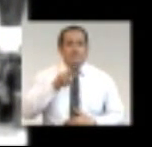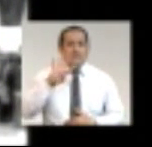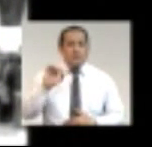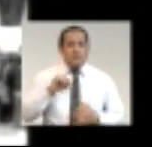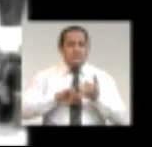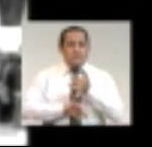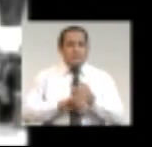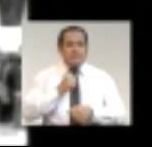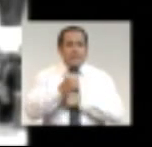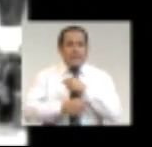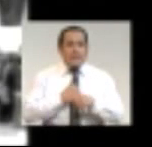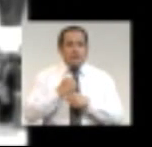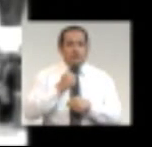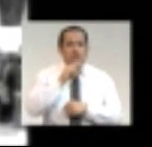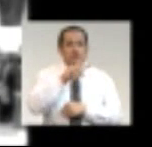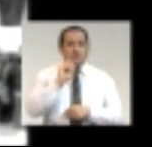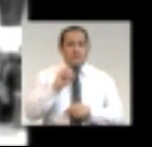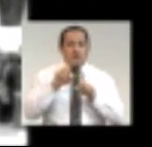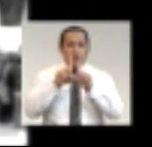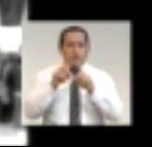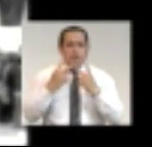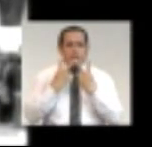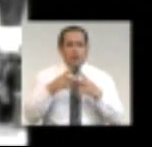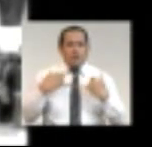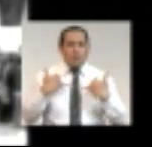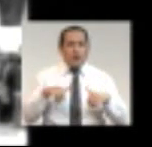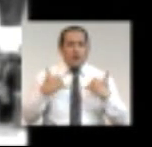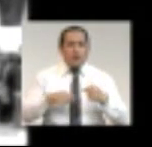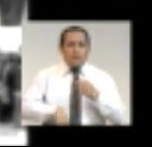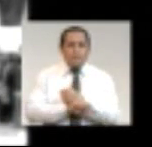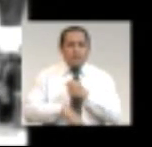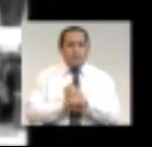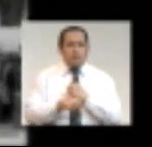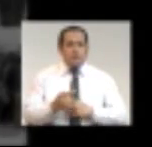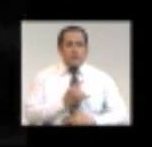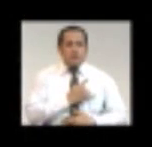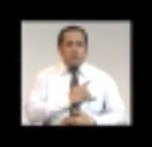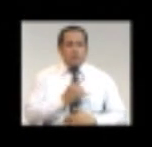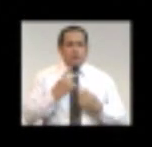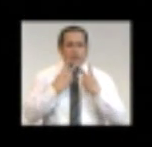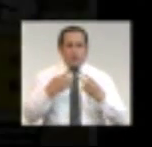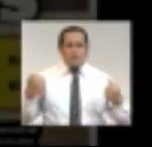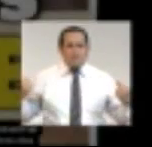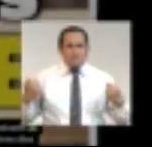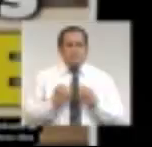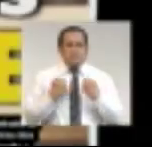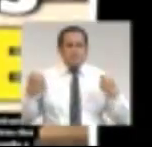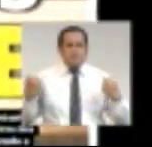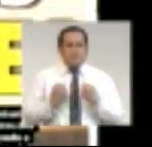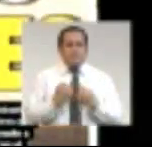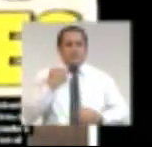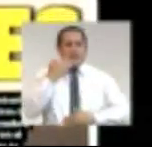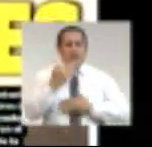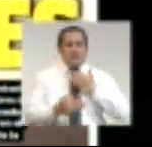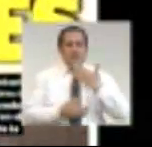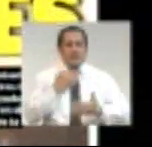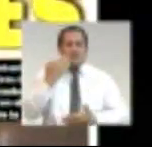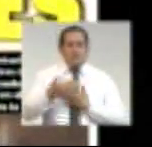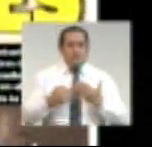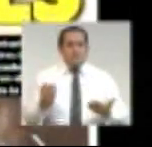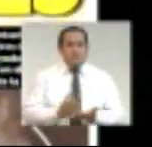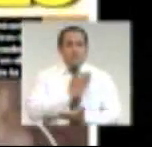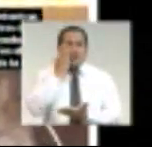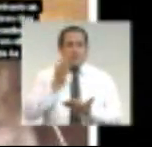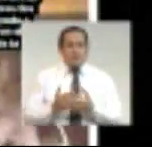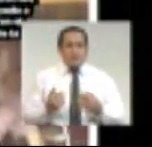El 24 de septiembre del 2011, tras jugarse un clásico en el Monumental de Ate, la violencia desatada avanzó a